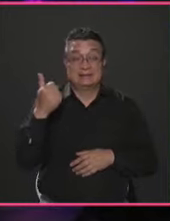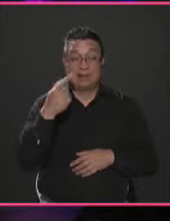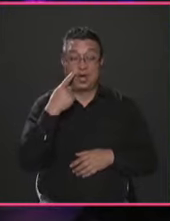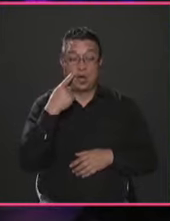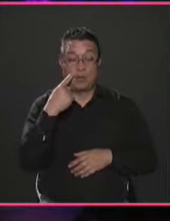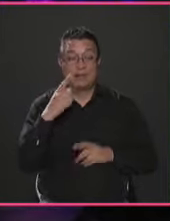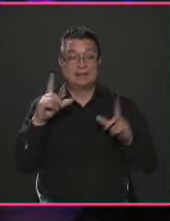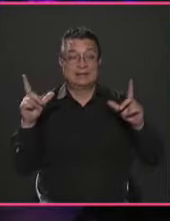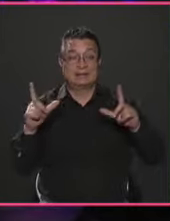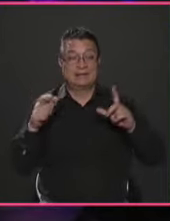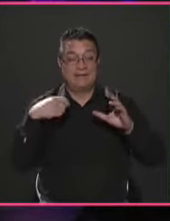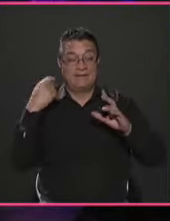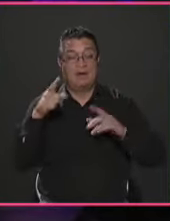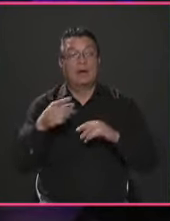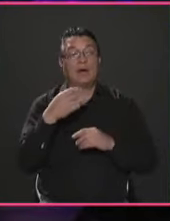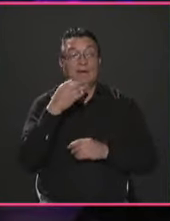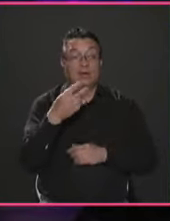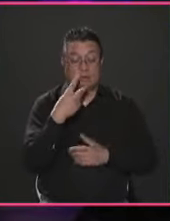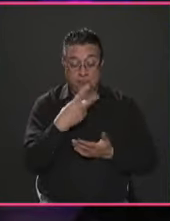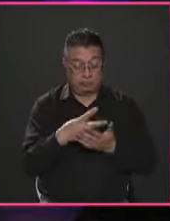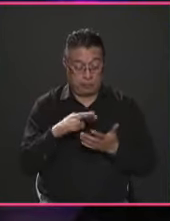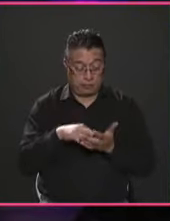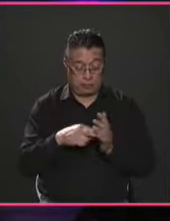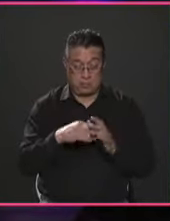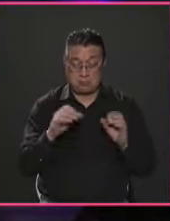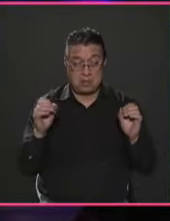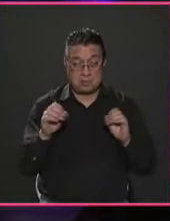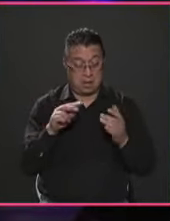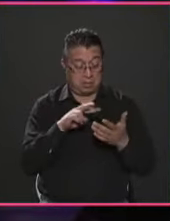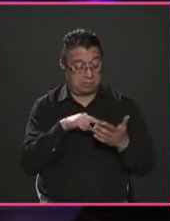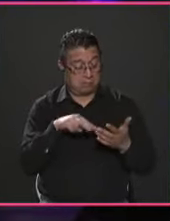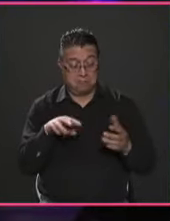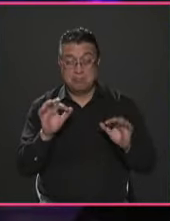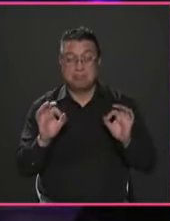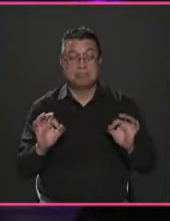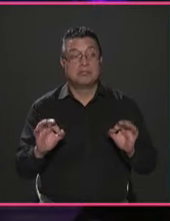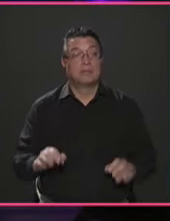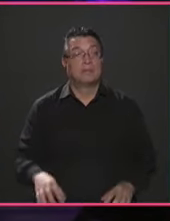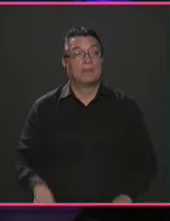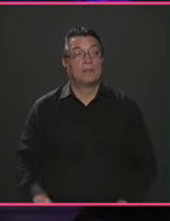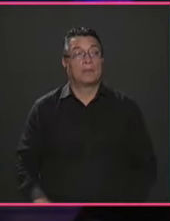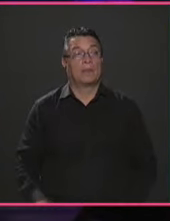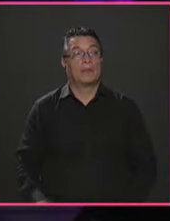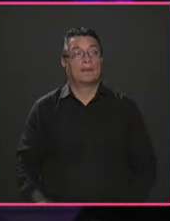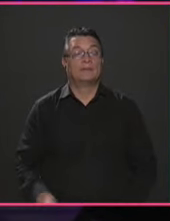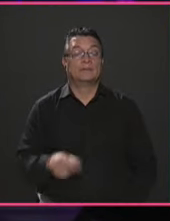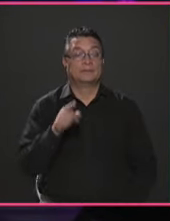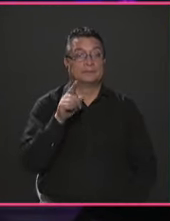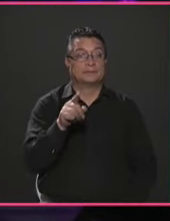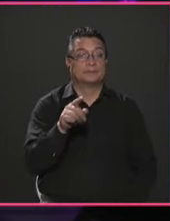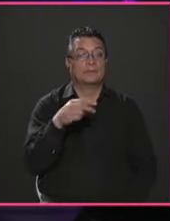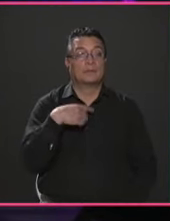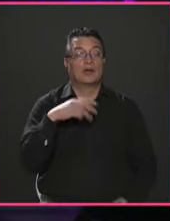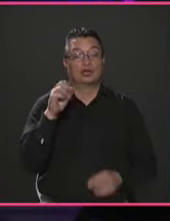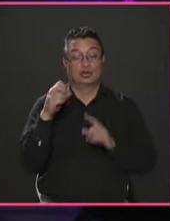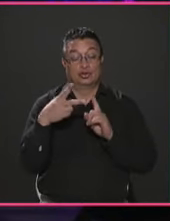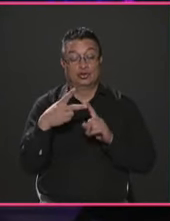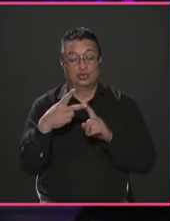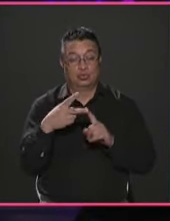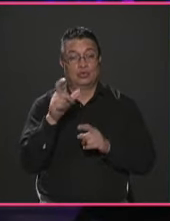viendo su propia biopsia diciendo bueno no veo ningún problema con esto este fue nuestro segundo